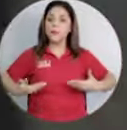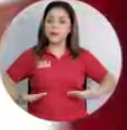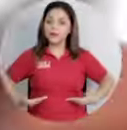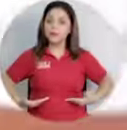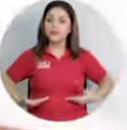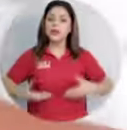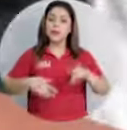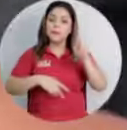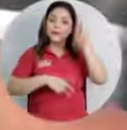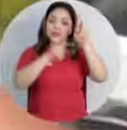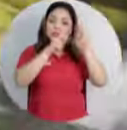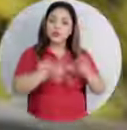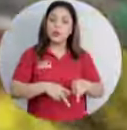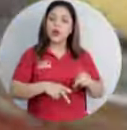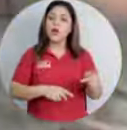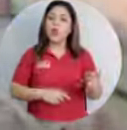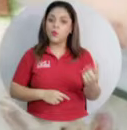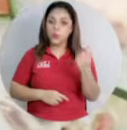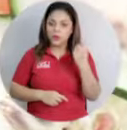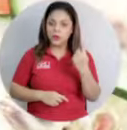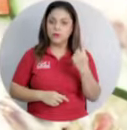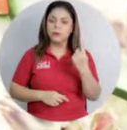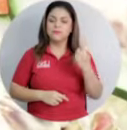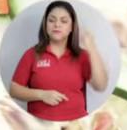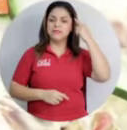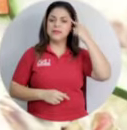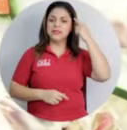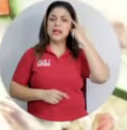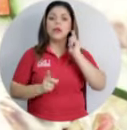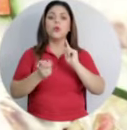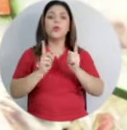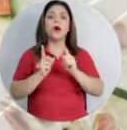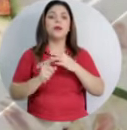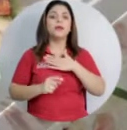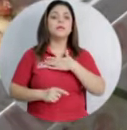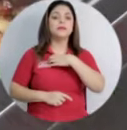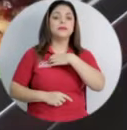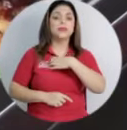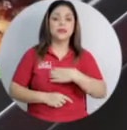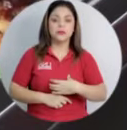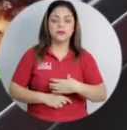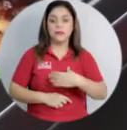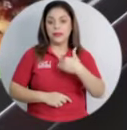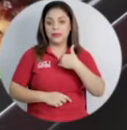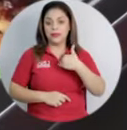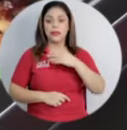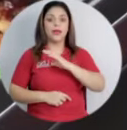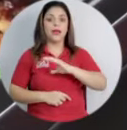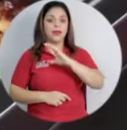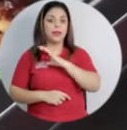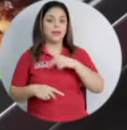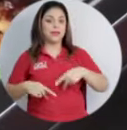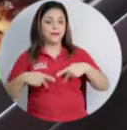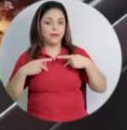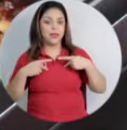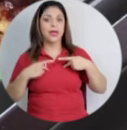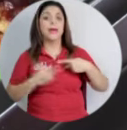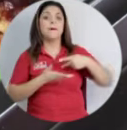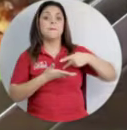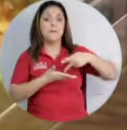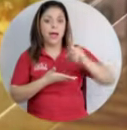Entonces, yo tengo que sentarme como núcleo familiar y decir cuáles son nuestras aspiraciones para tener una mejor calidad de vida. Debo invertir en recurso humano, y